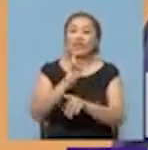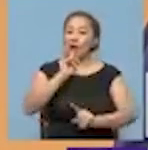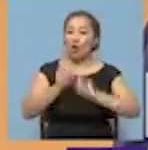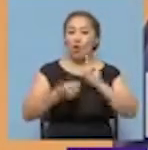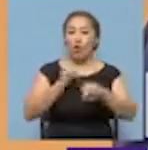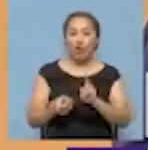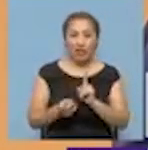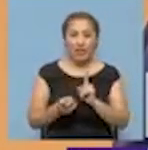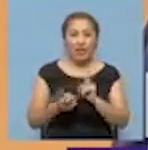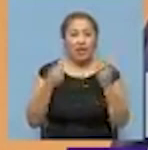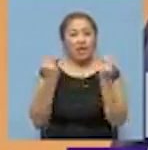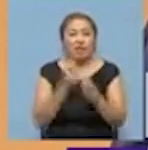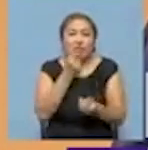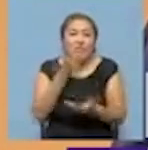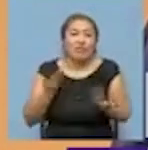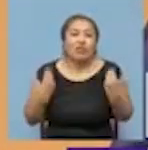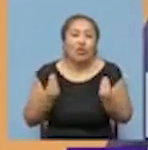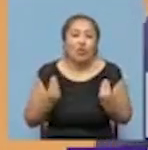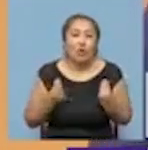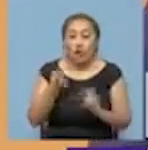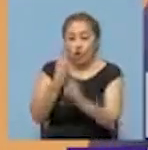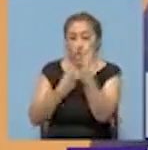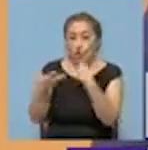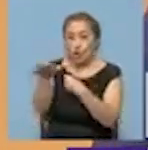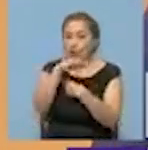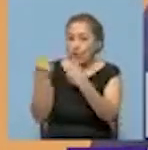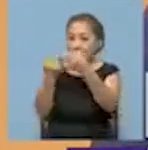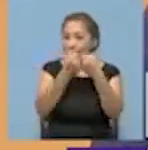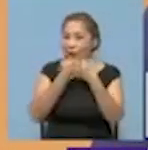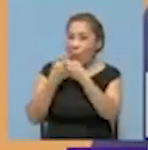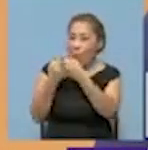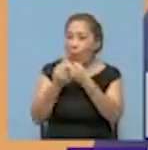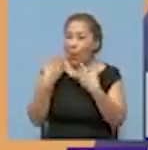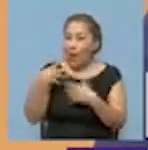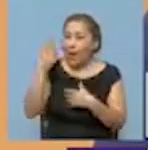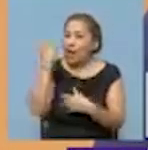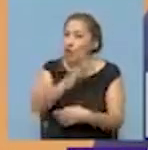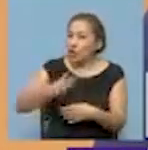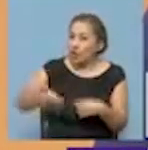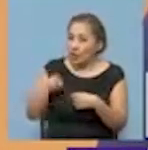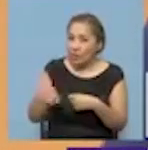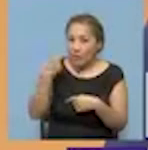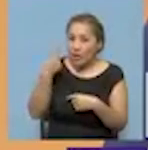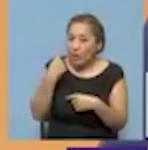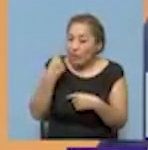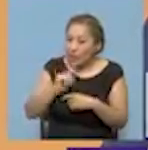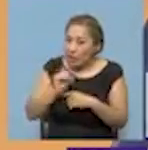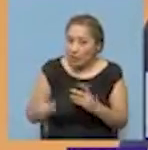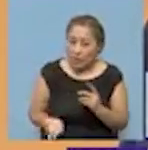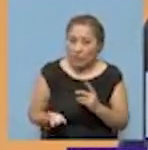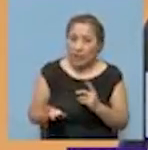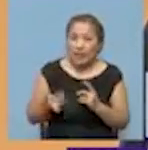porque es mucho más fácil controlar un pueblo negociando con la nomenclatura que gobierna el estado de hecho